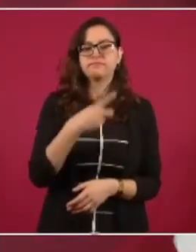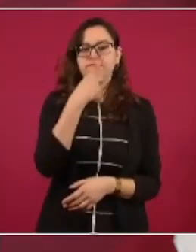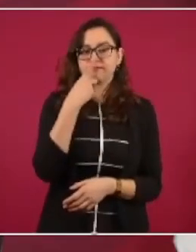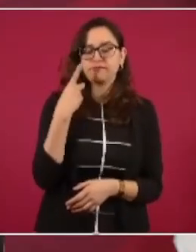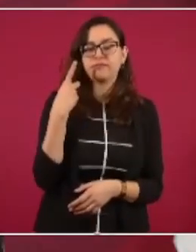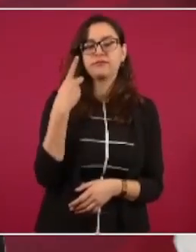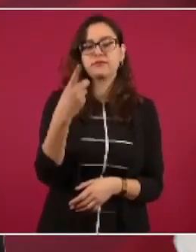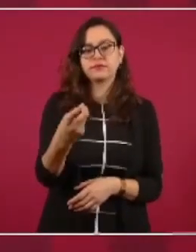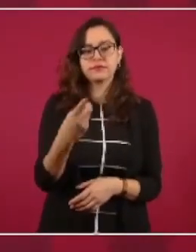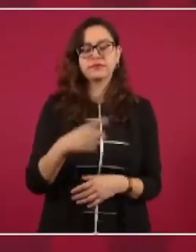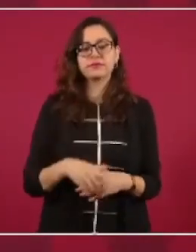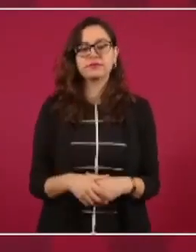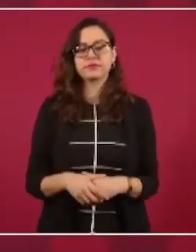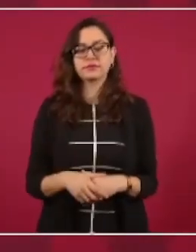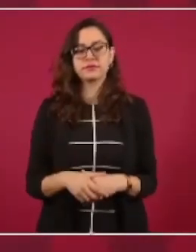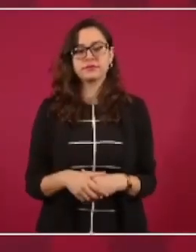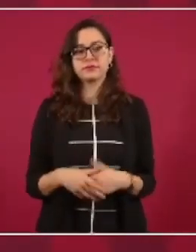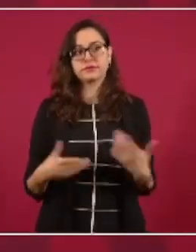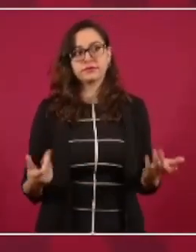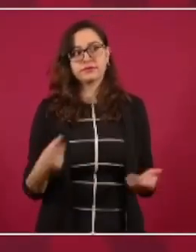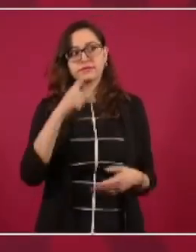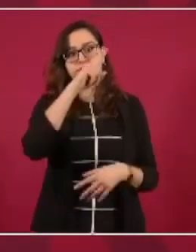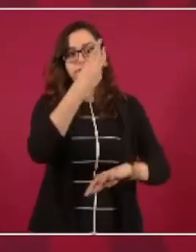40 millones, nuestros hermanos